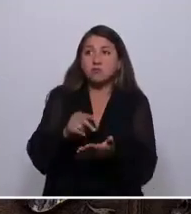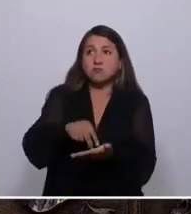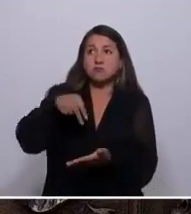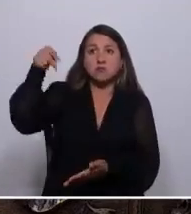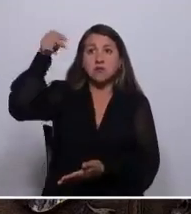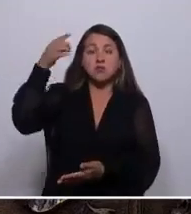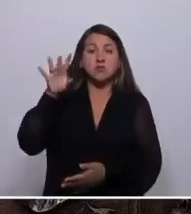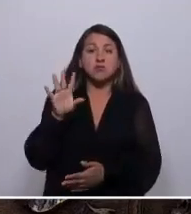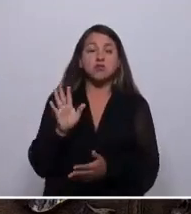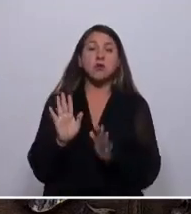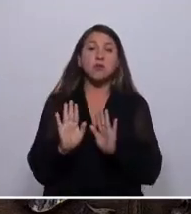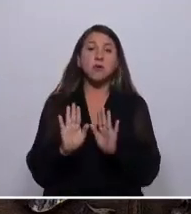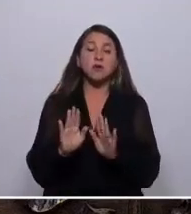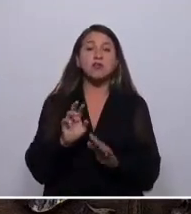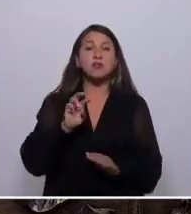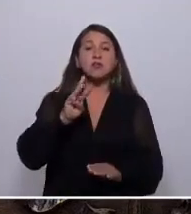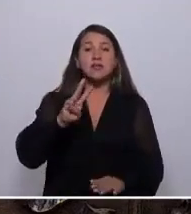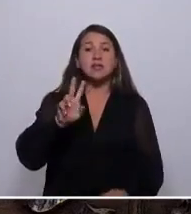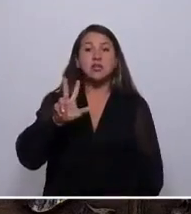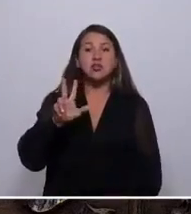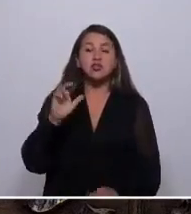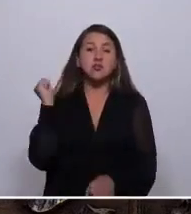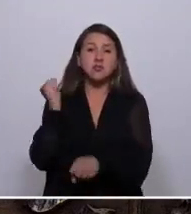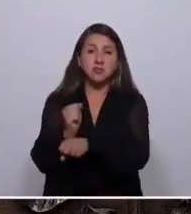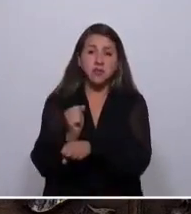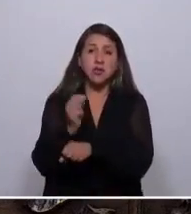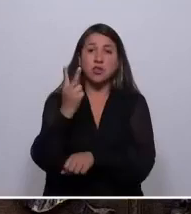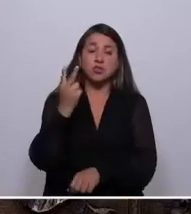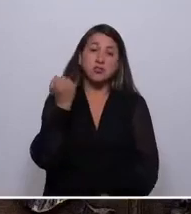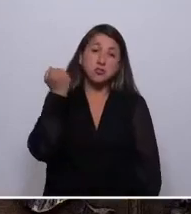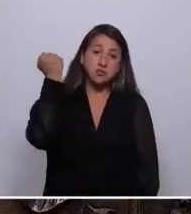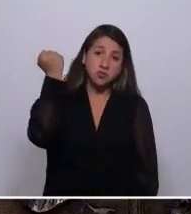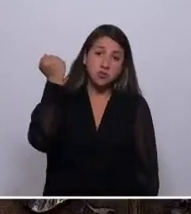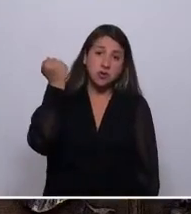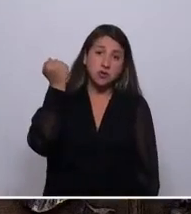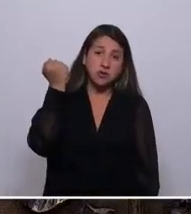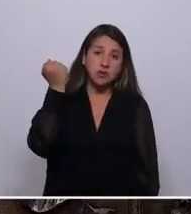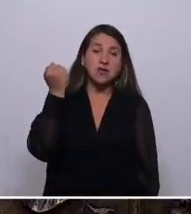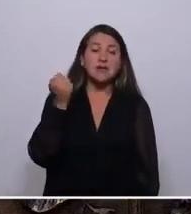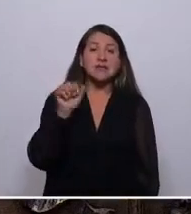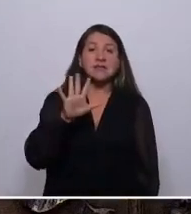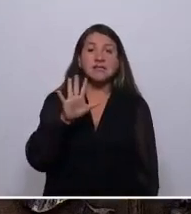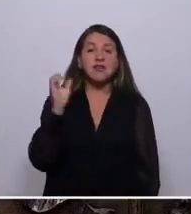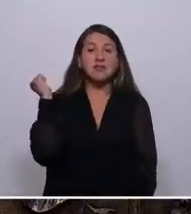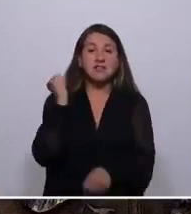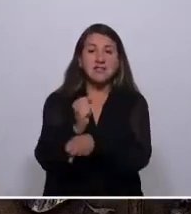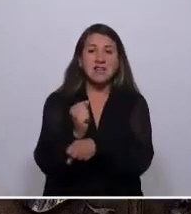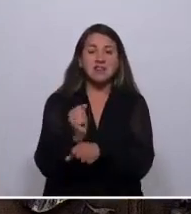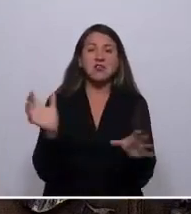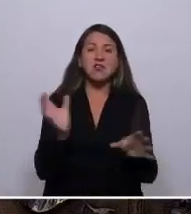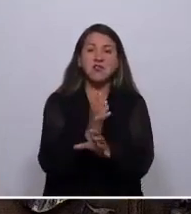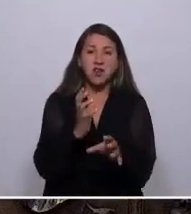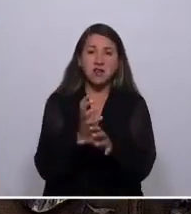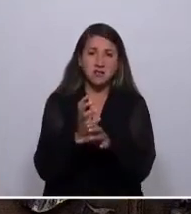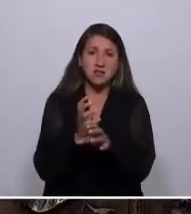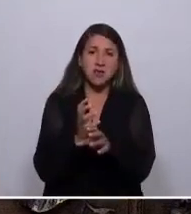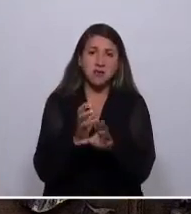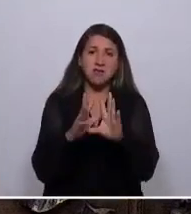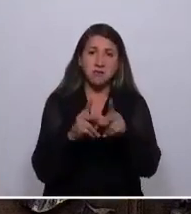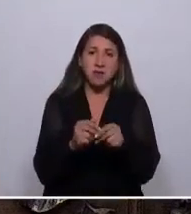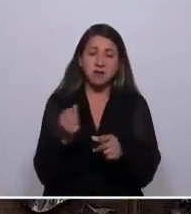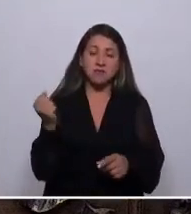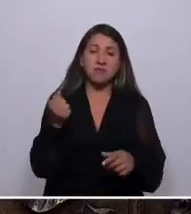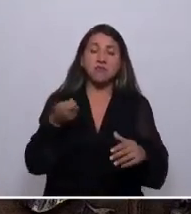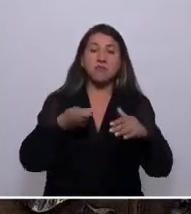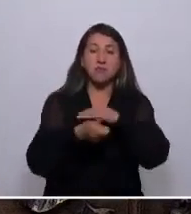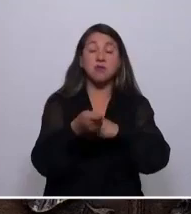año se registraron 38 femicidios, 2 suicidios femicidas y 5 asesinatos por violencia femicida. Ninguna está